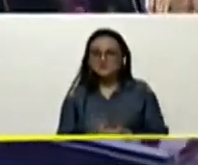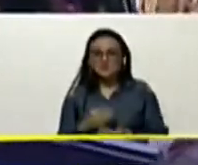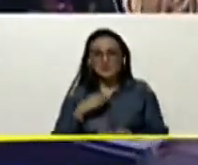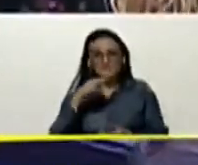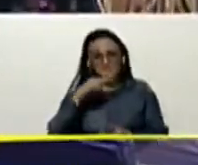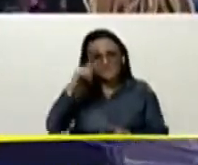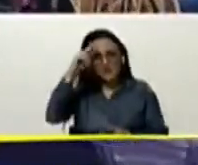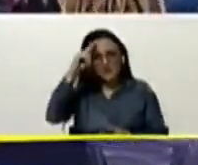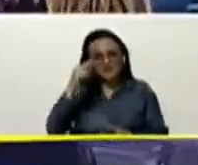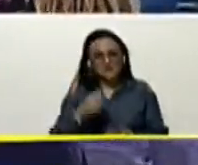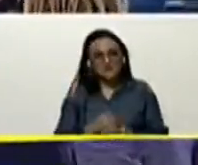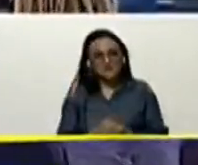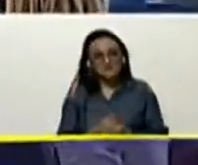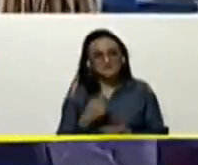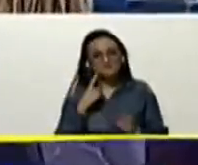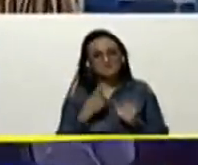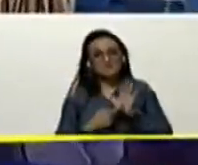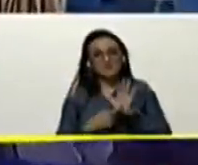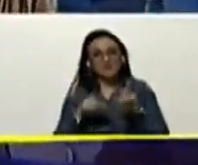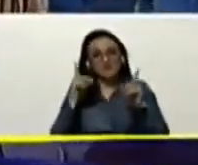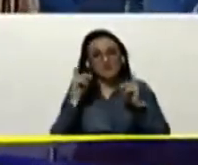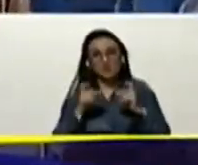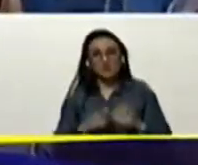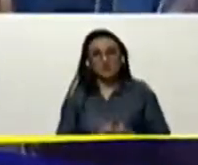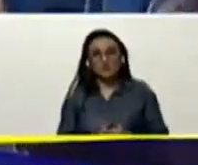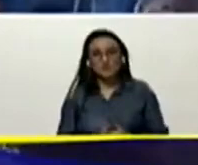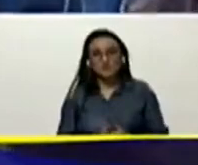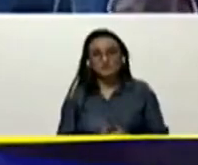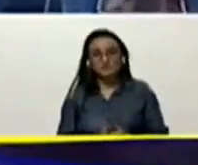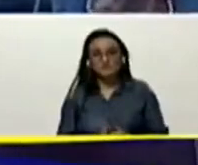padre le muestra una foto.